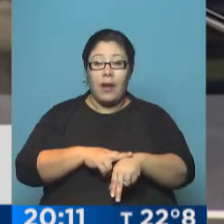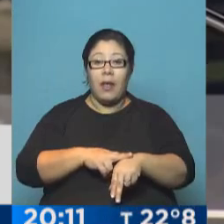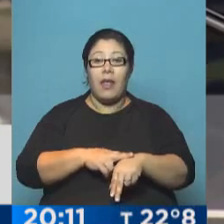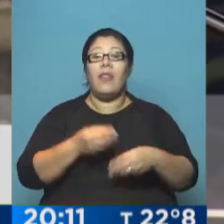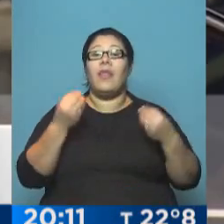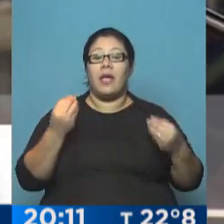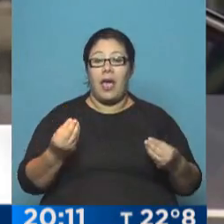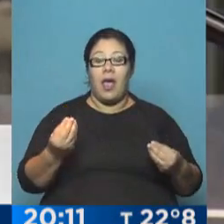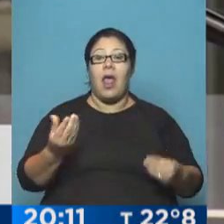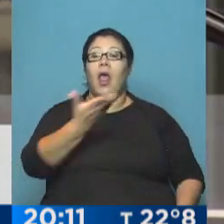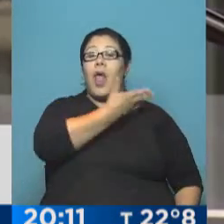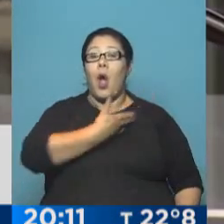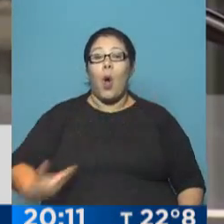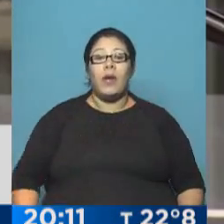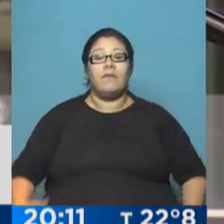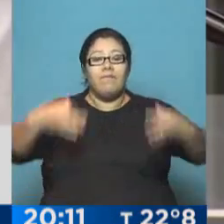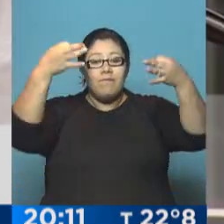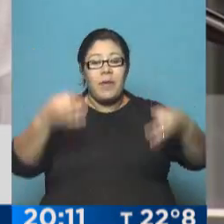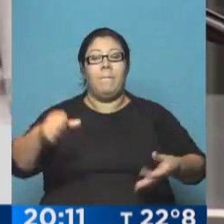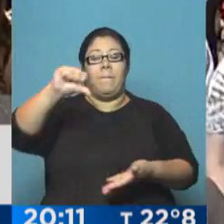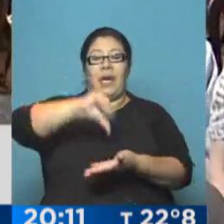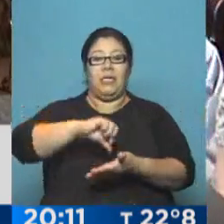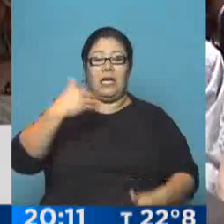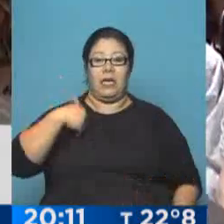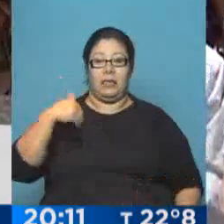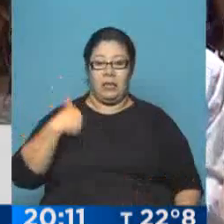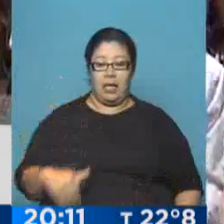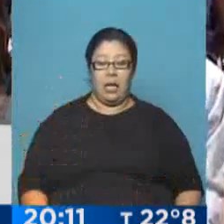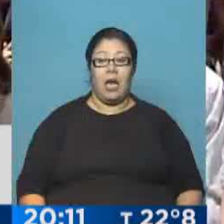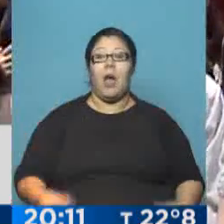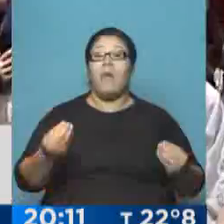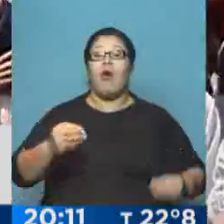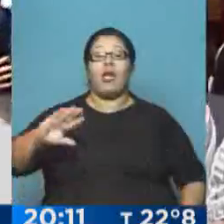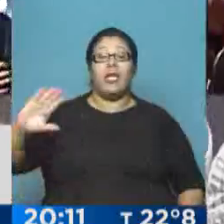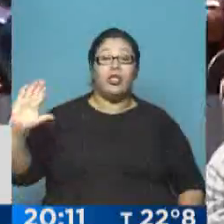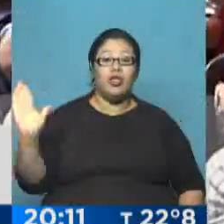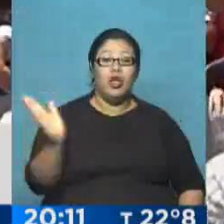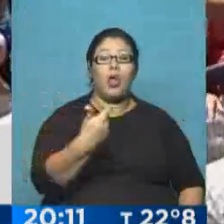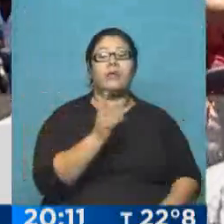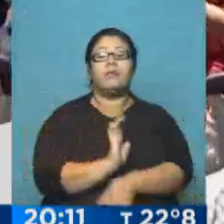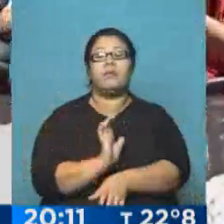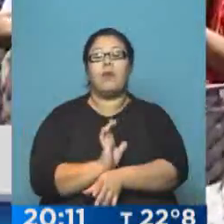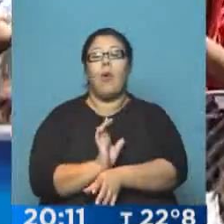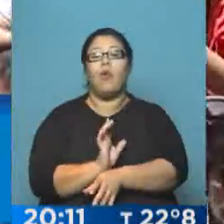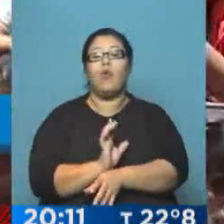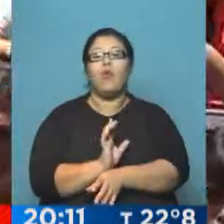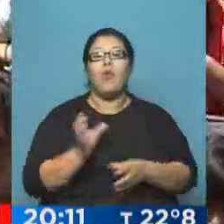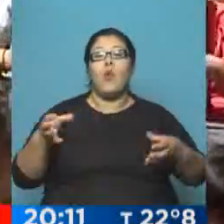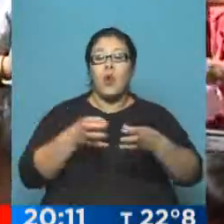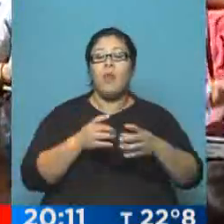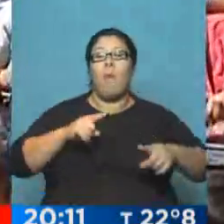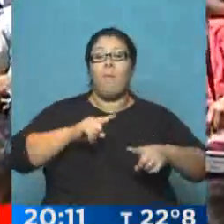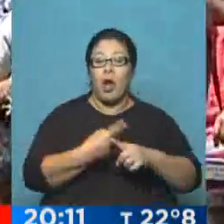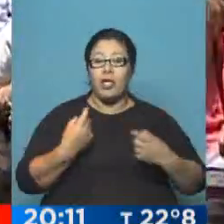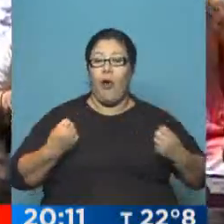aportar gobernabilidad al país, porque somos una fuerza política que no vamos a